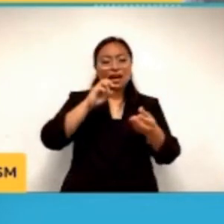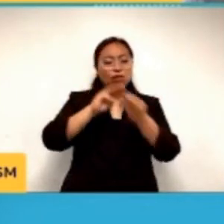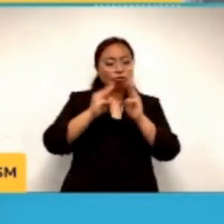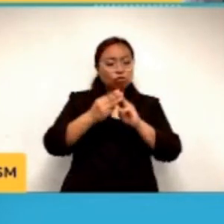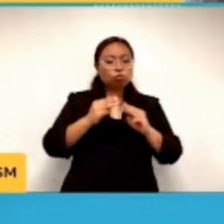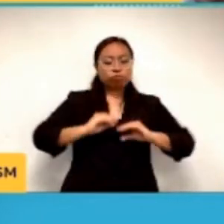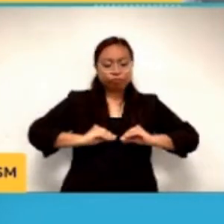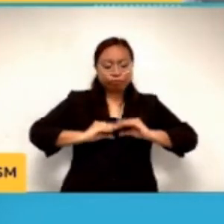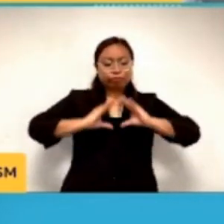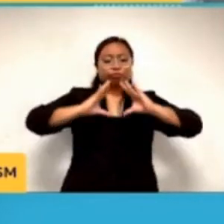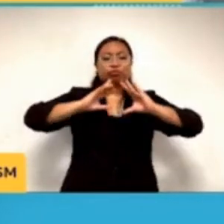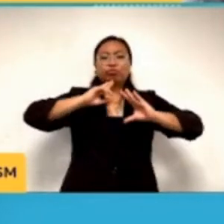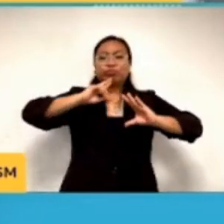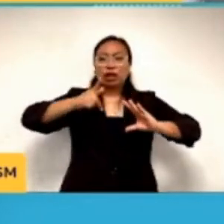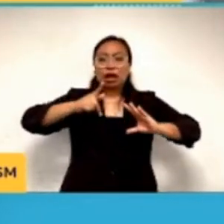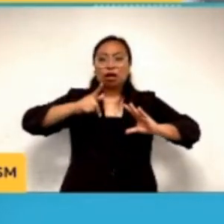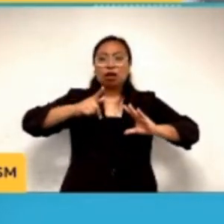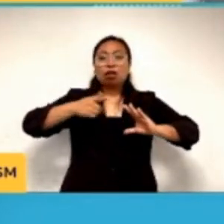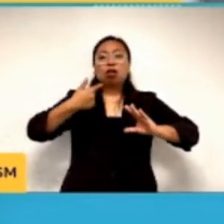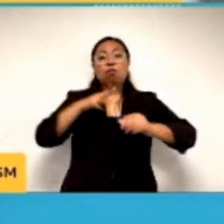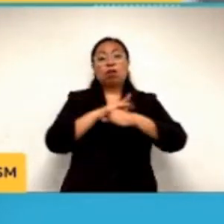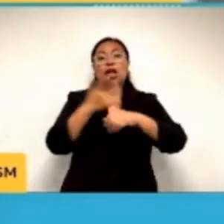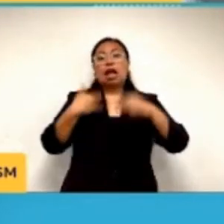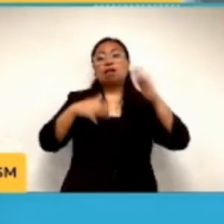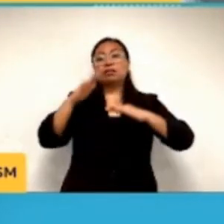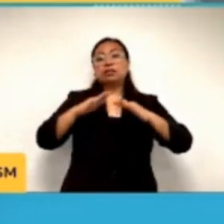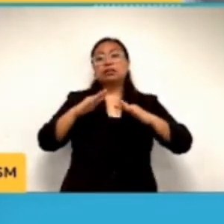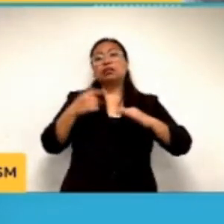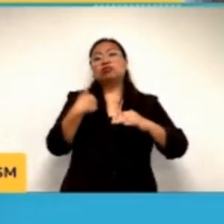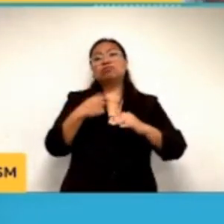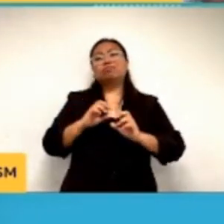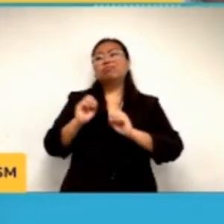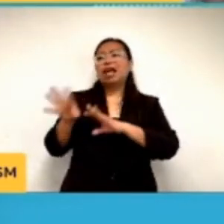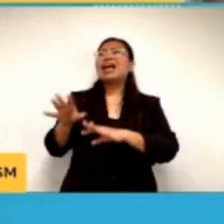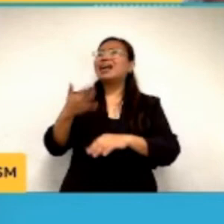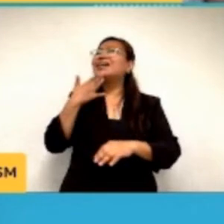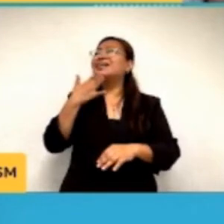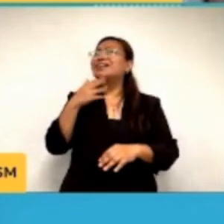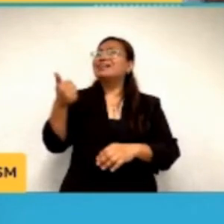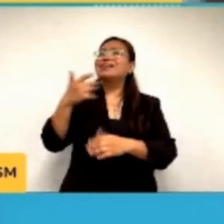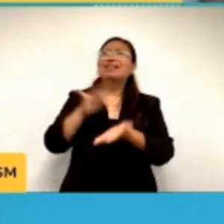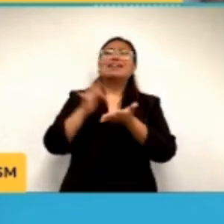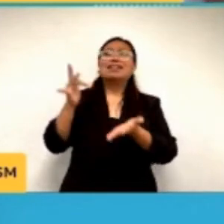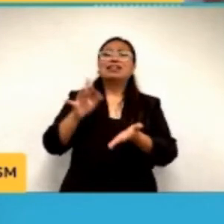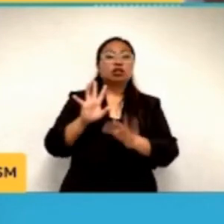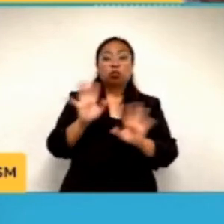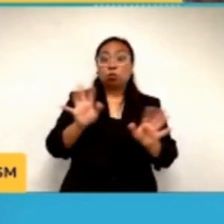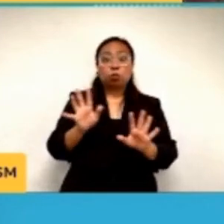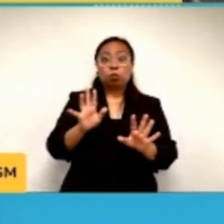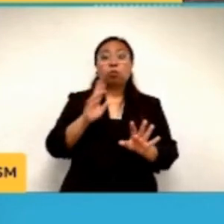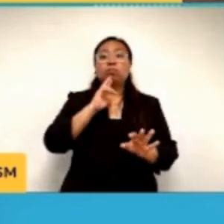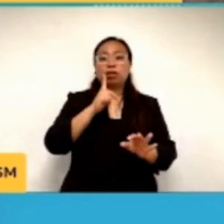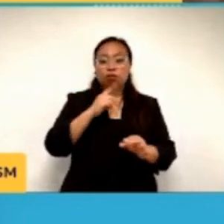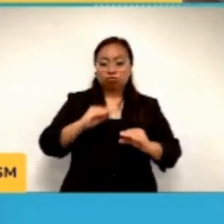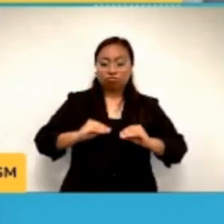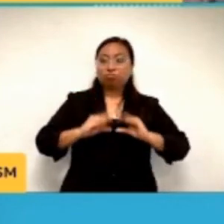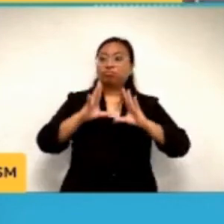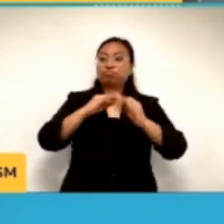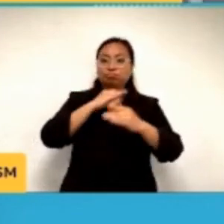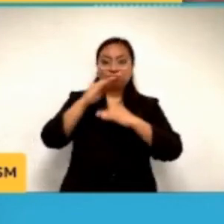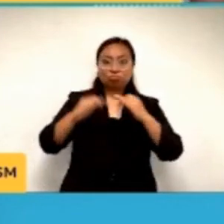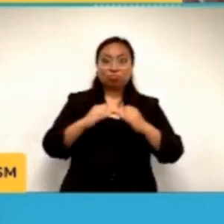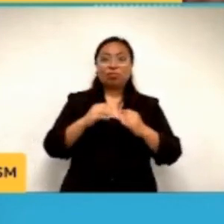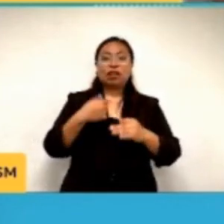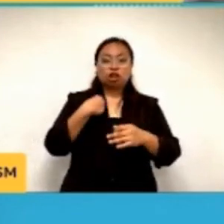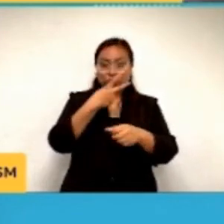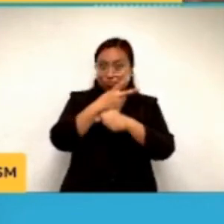vez reconocemos a nuestros pares. Es un poquito menos común. Entonces, me encantaría invitarte a que otra vez,